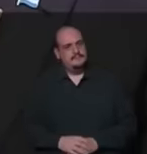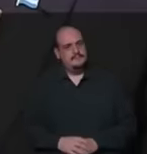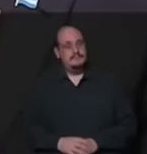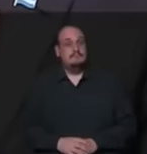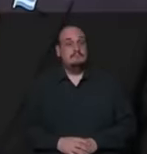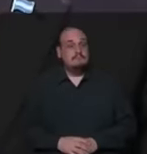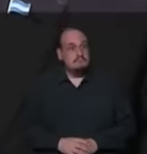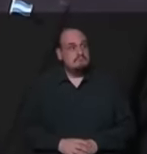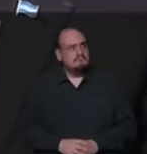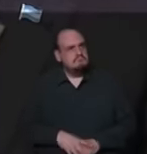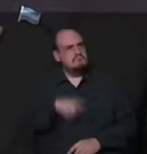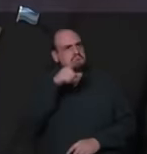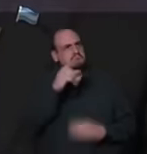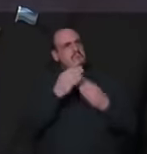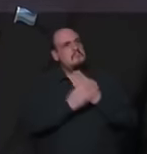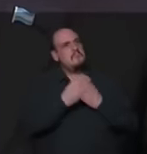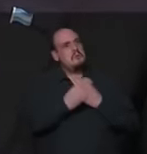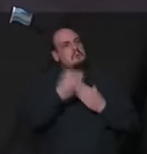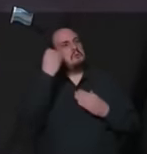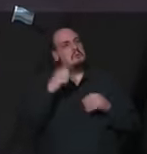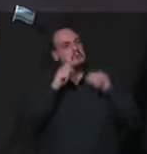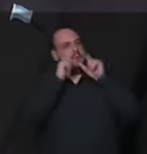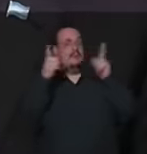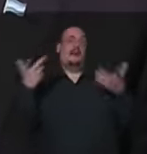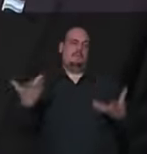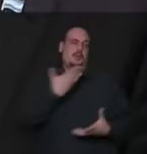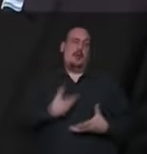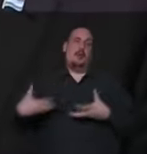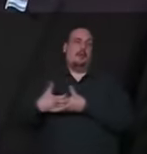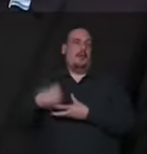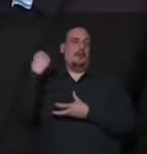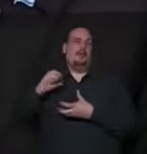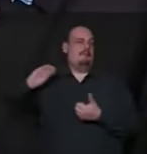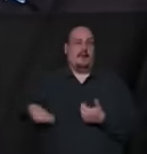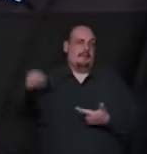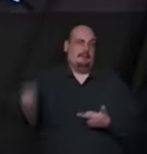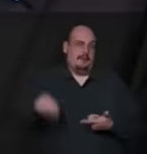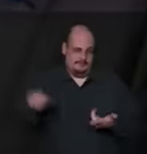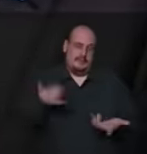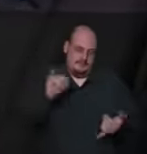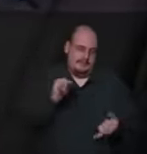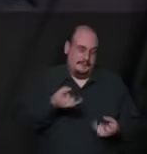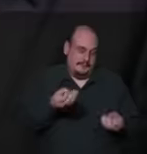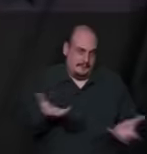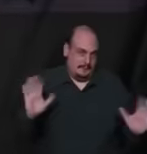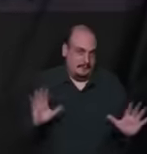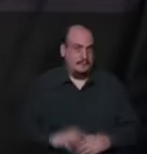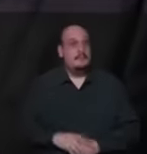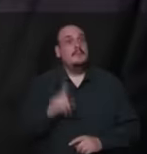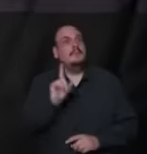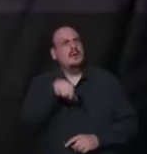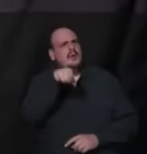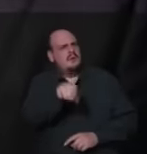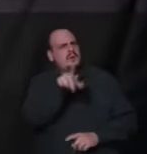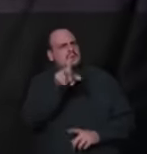Me sorprende que siendo ministro de Economía, bueno, de un gobierno con tanto fracaso en lo económico, no, pero ni siquiera sepas